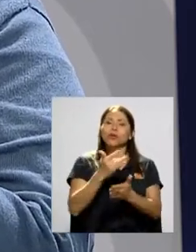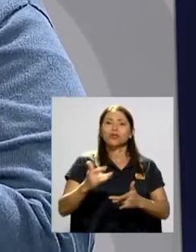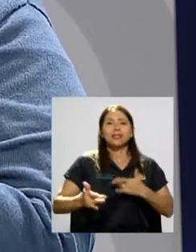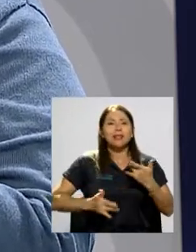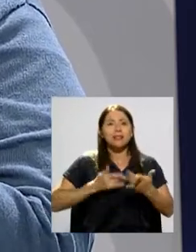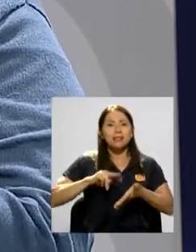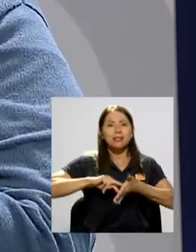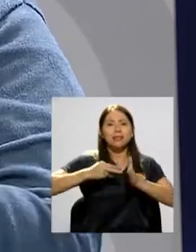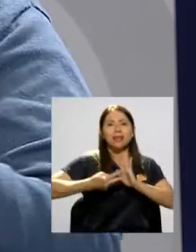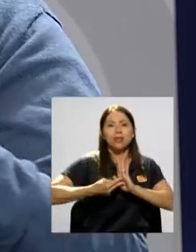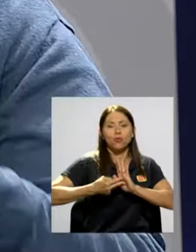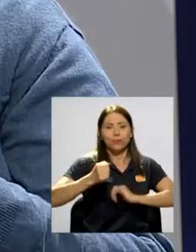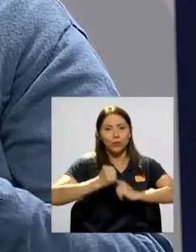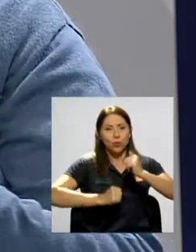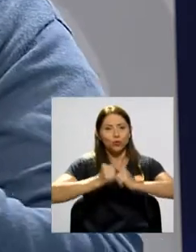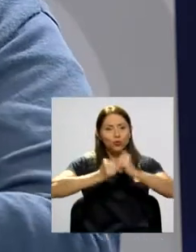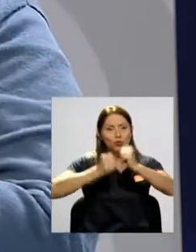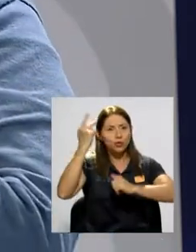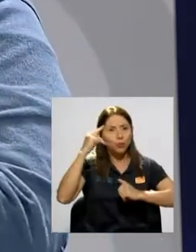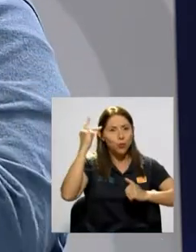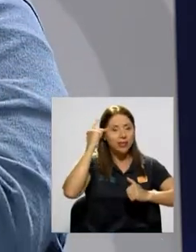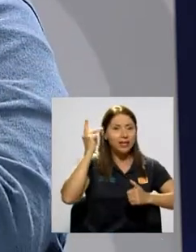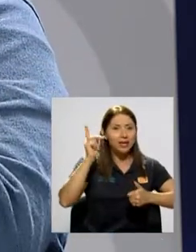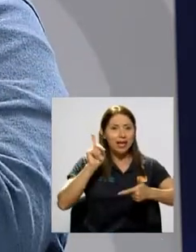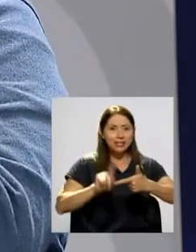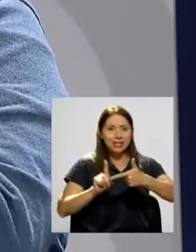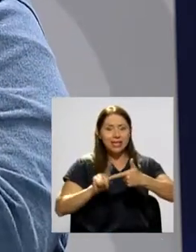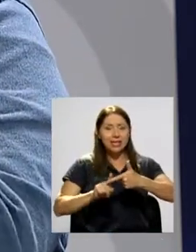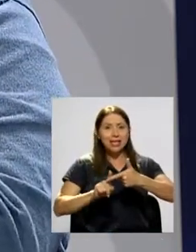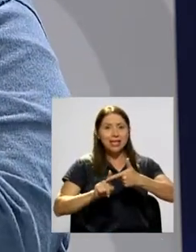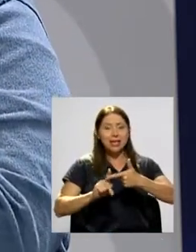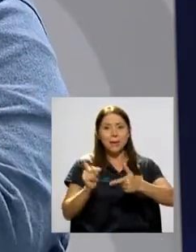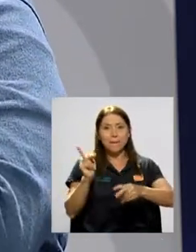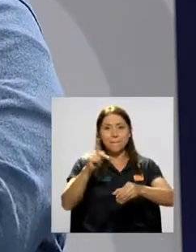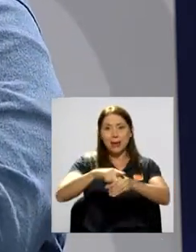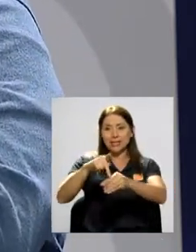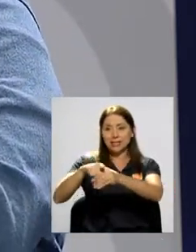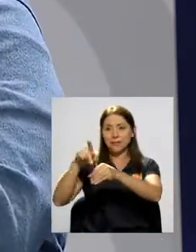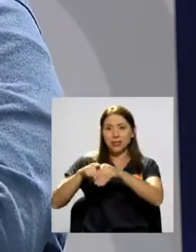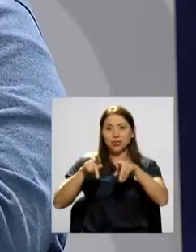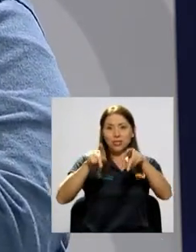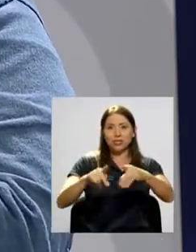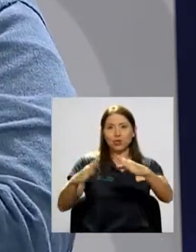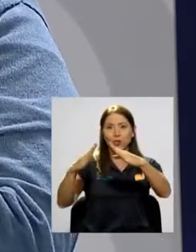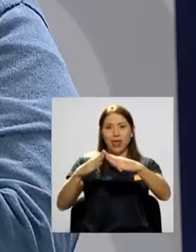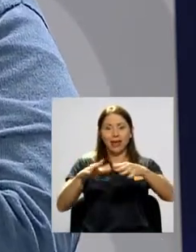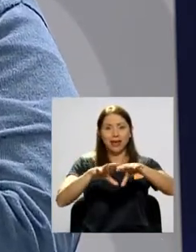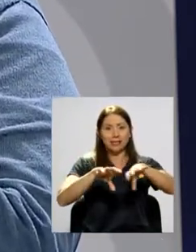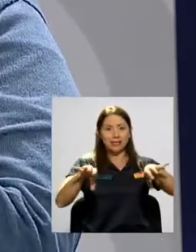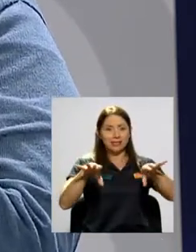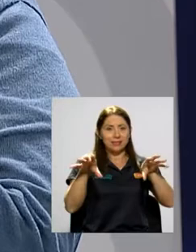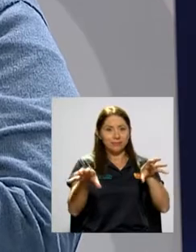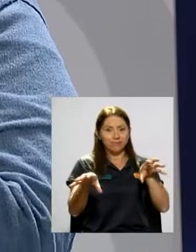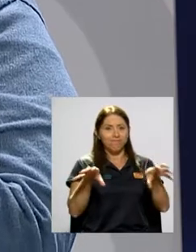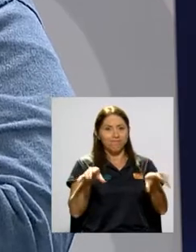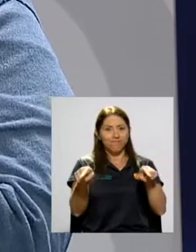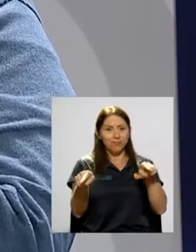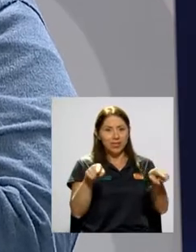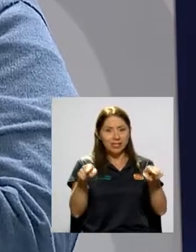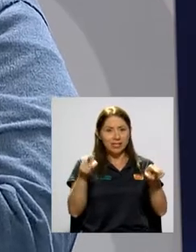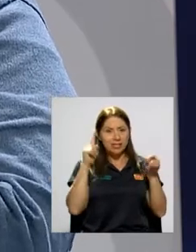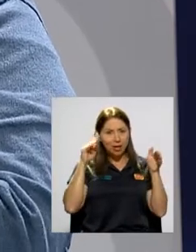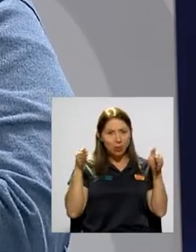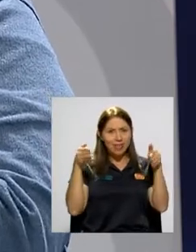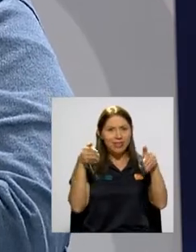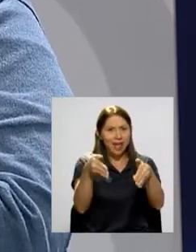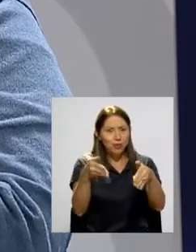construcciones políticas, de un lado, y las participaciones ciudadanas, del otro, se orientaron, que